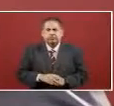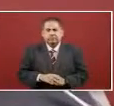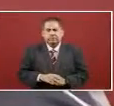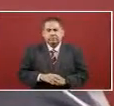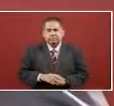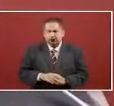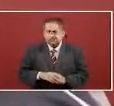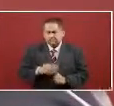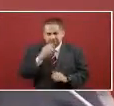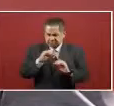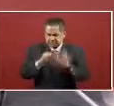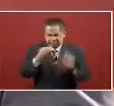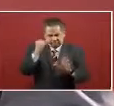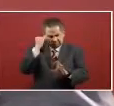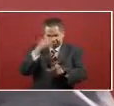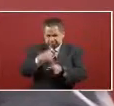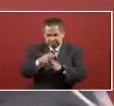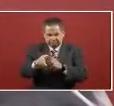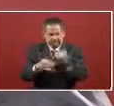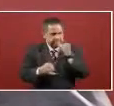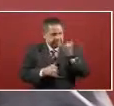Está bien pintada la raya,